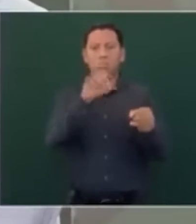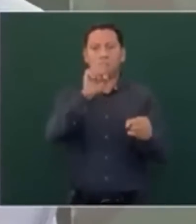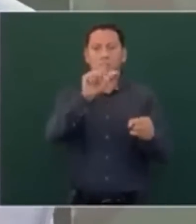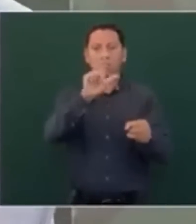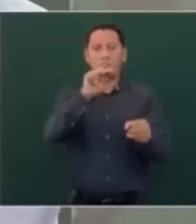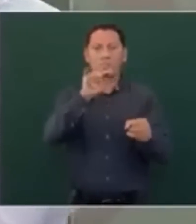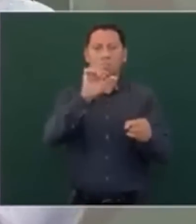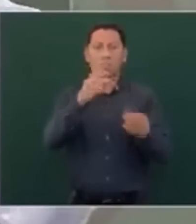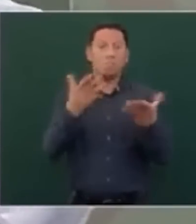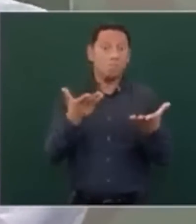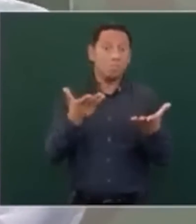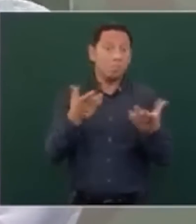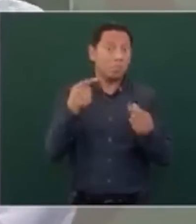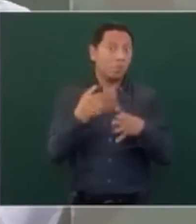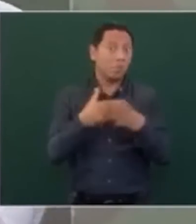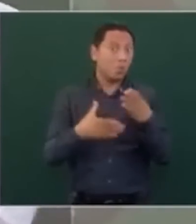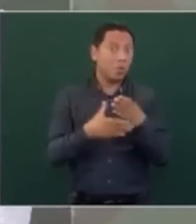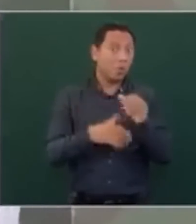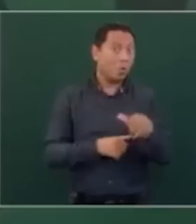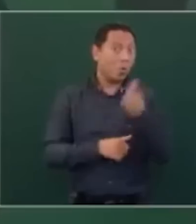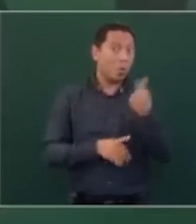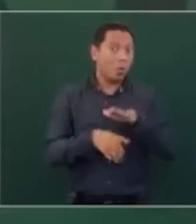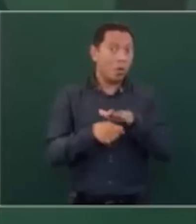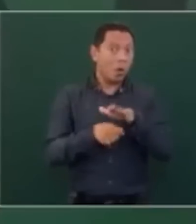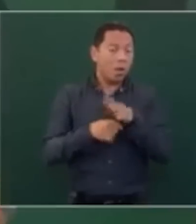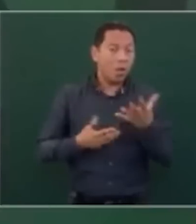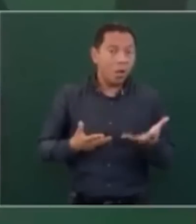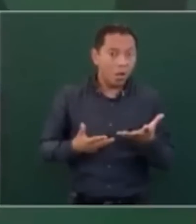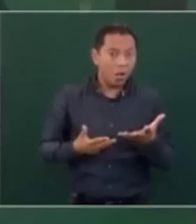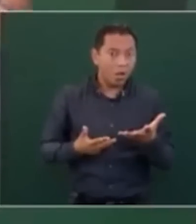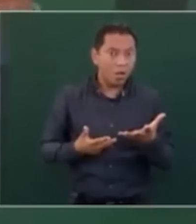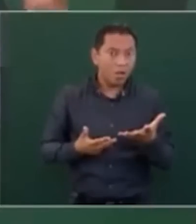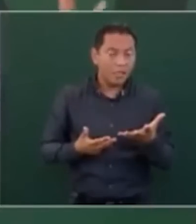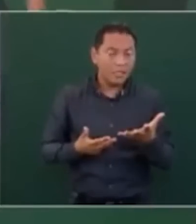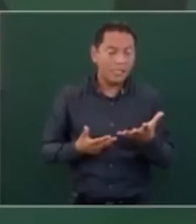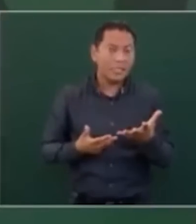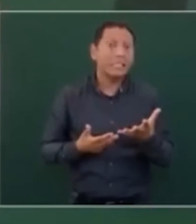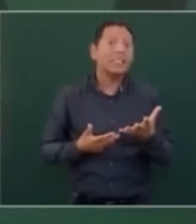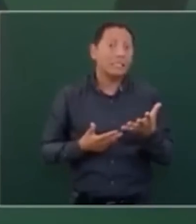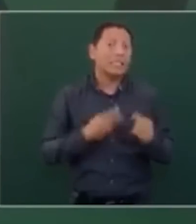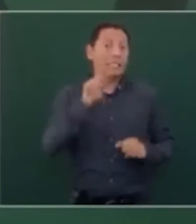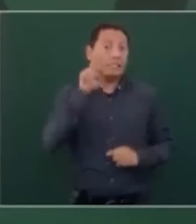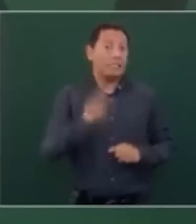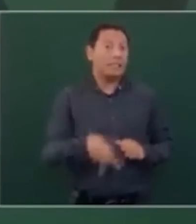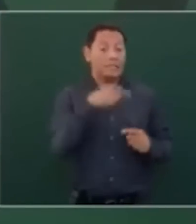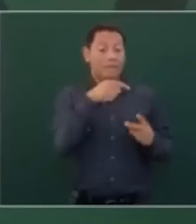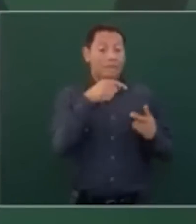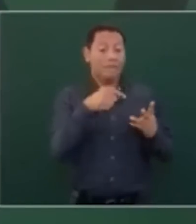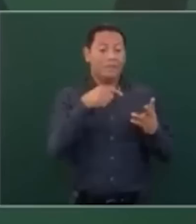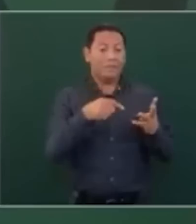¿Y qué otras cosas? Bueno, empezaron a